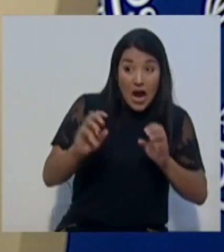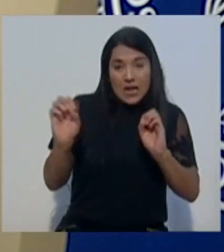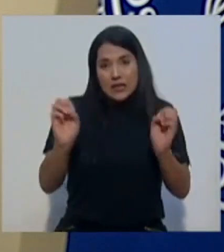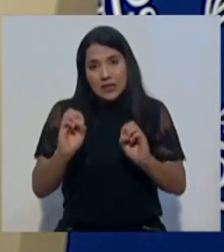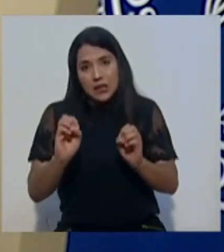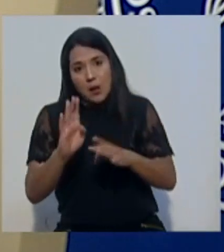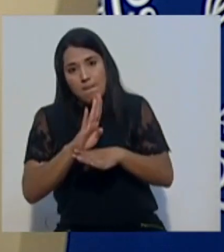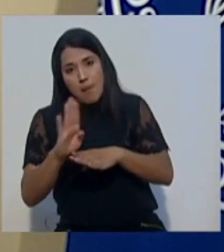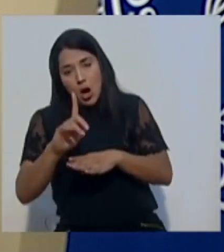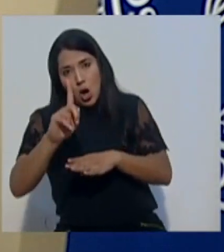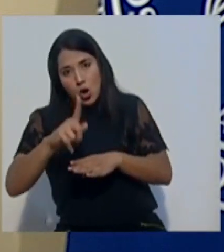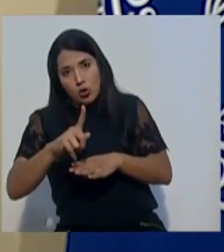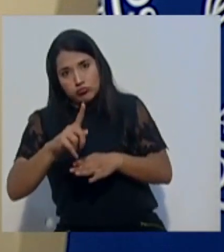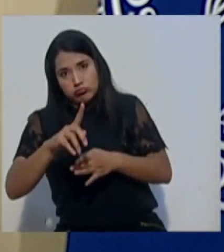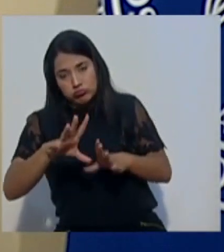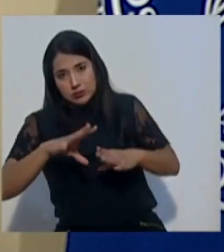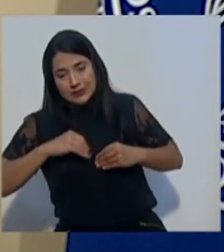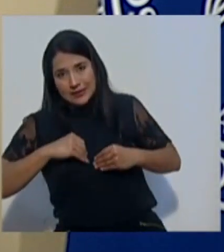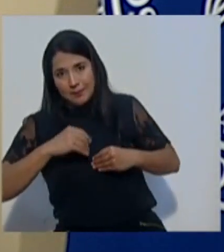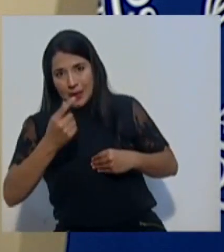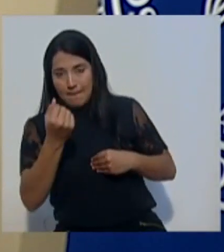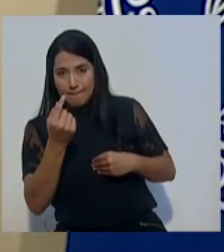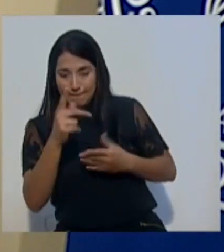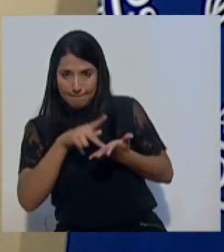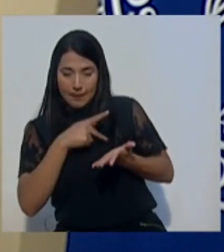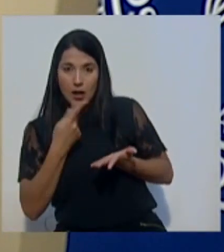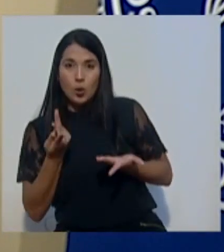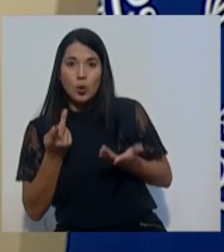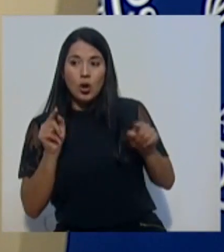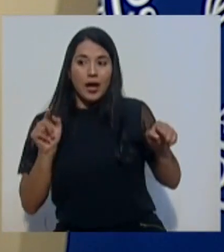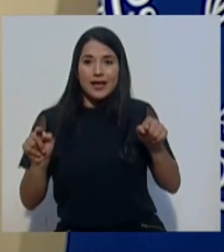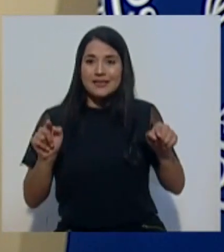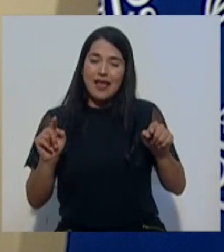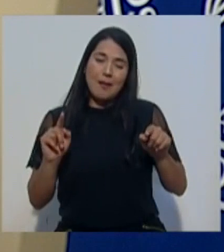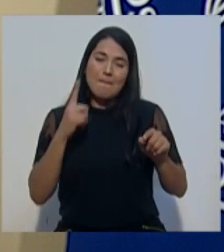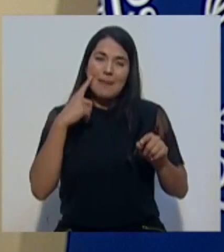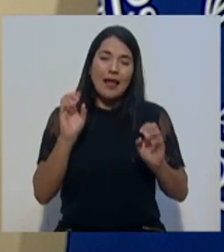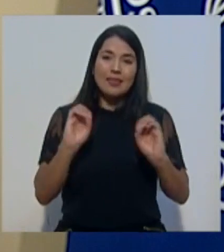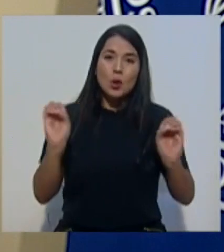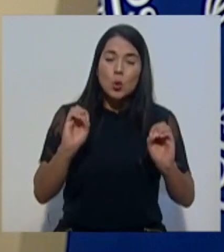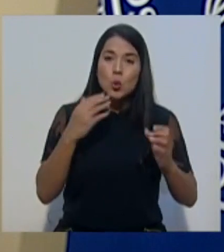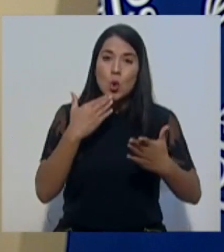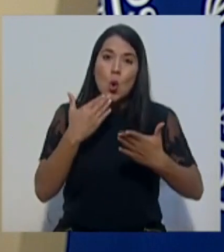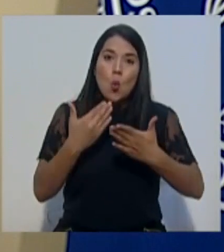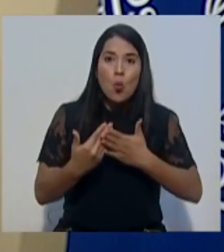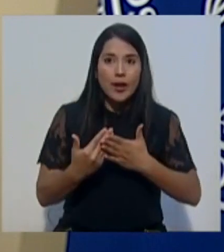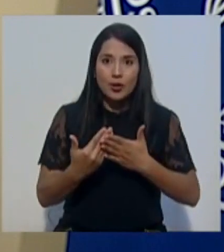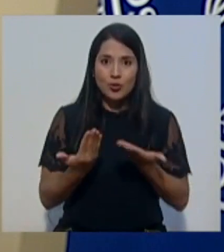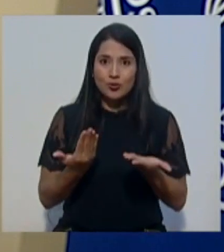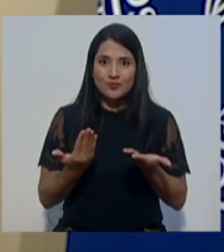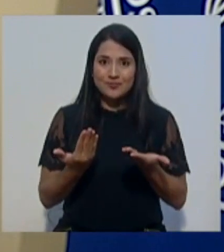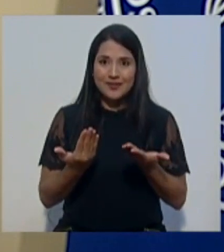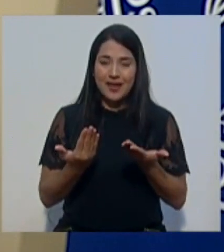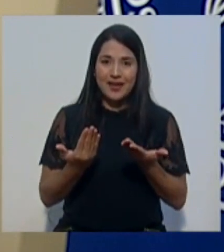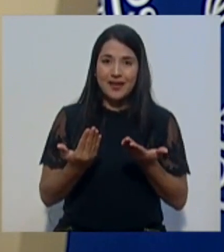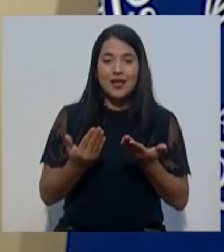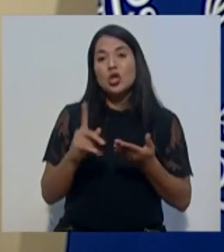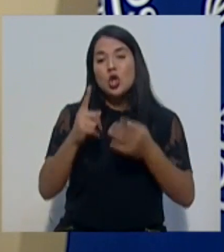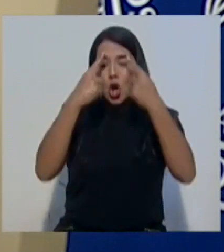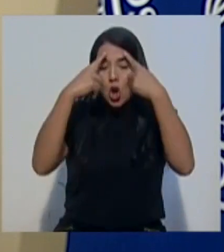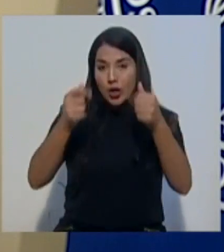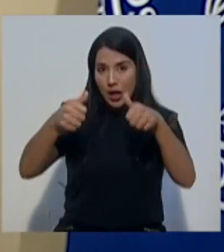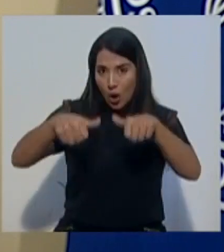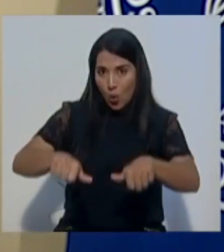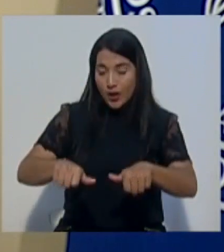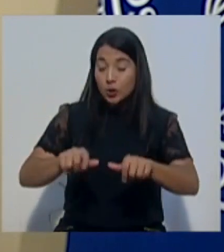montos el que se tenga que ejecutar esas circunstancias. Sí, también habría que ver cuál es el